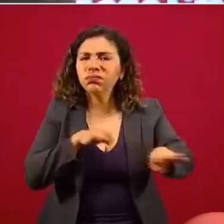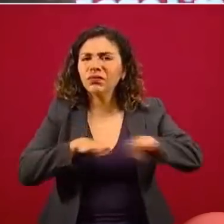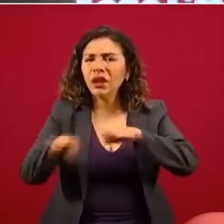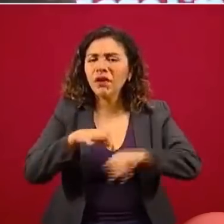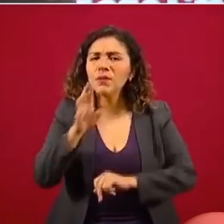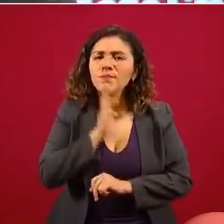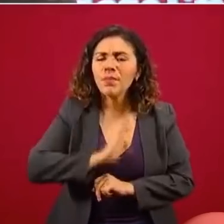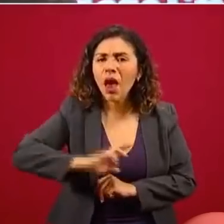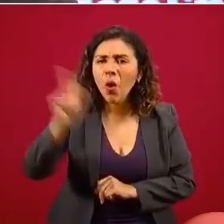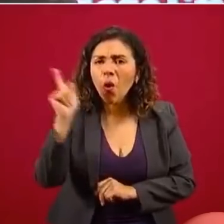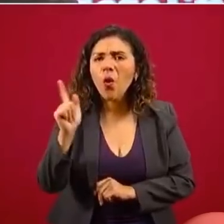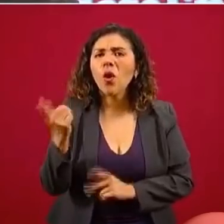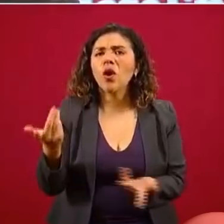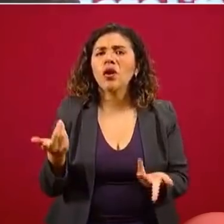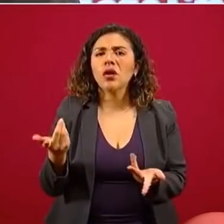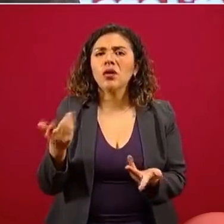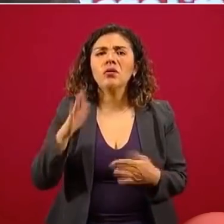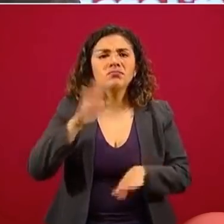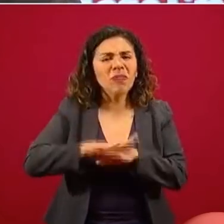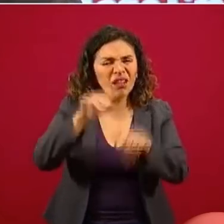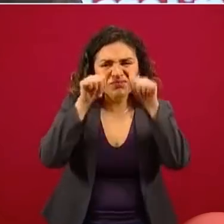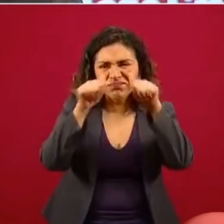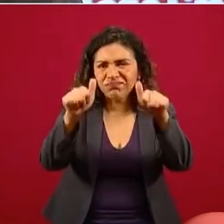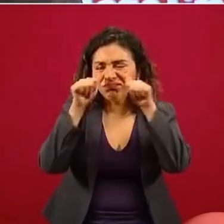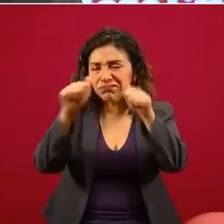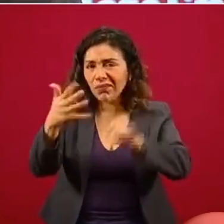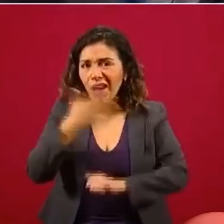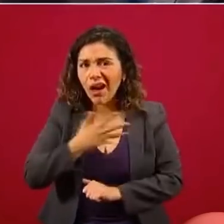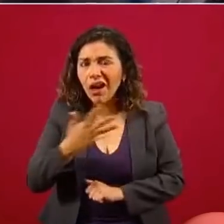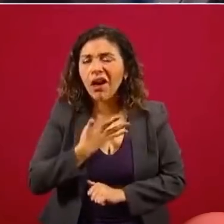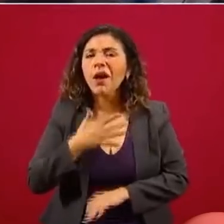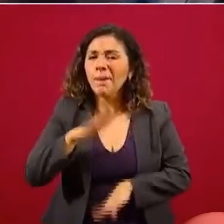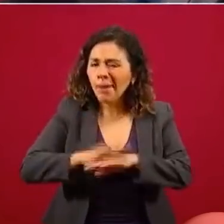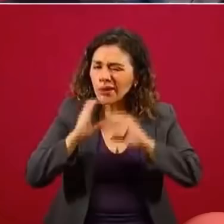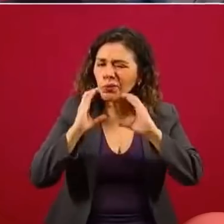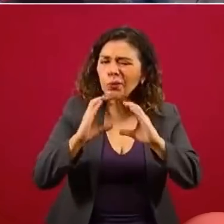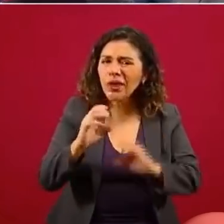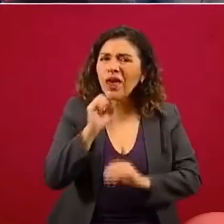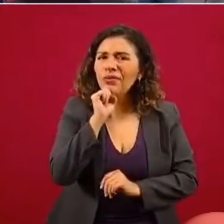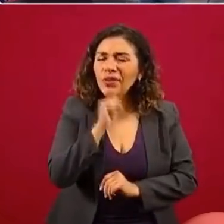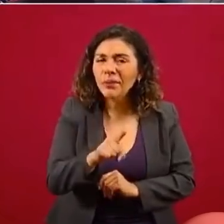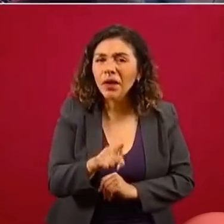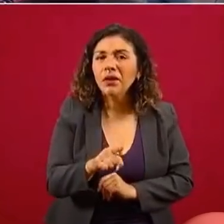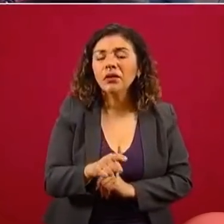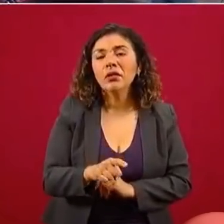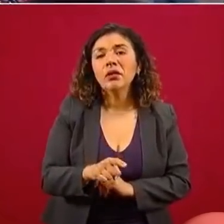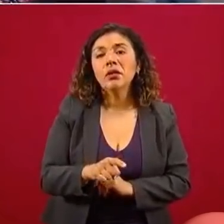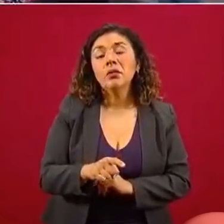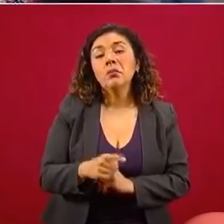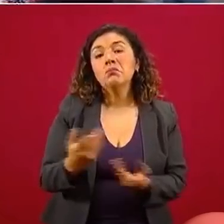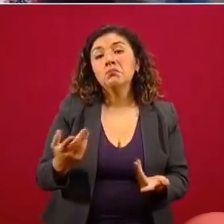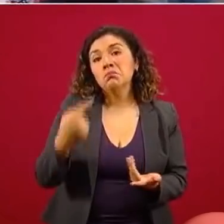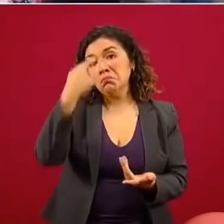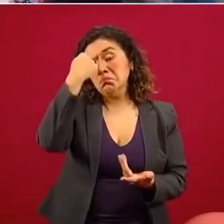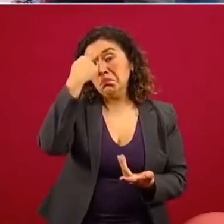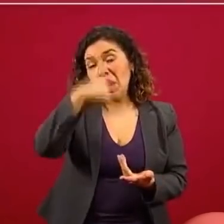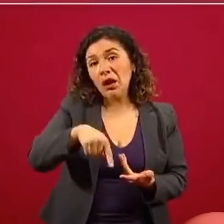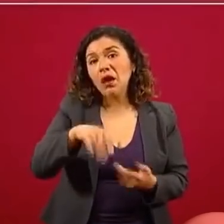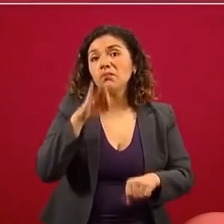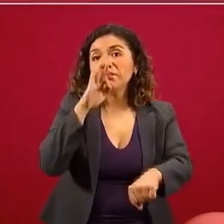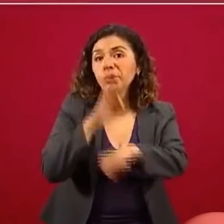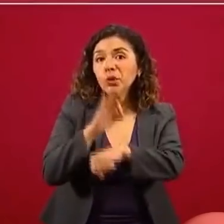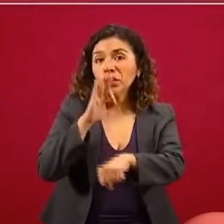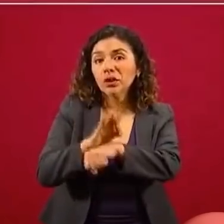eficientes, más atentos, más cuidadosos para darle